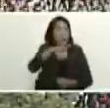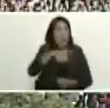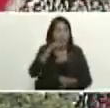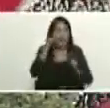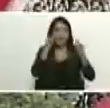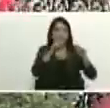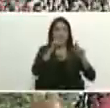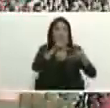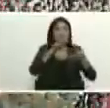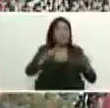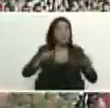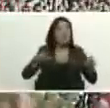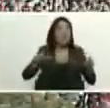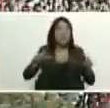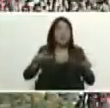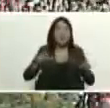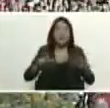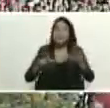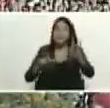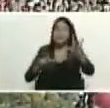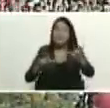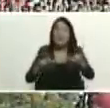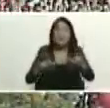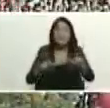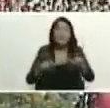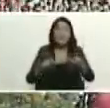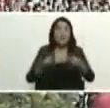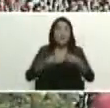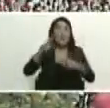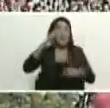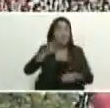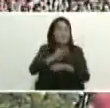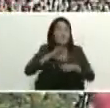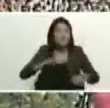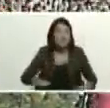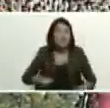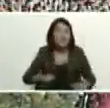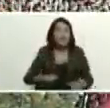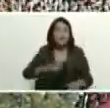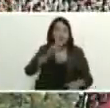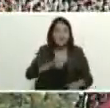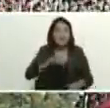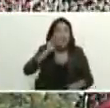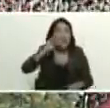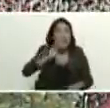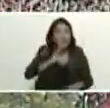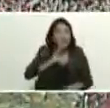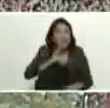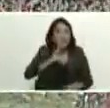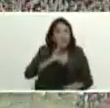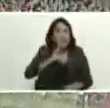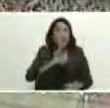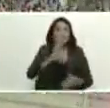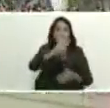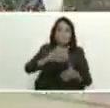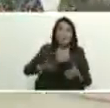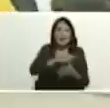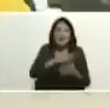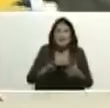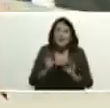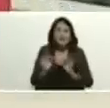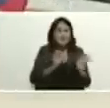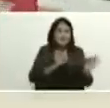pueblo, fueron los oficiales bolivarianos los que planificaron